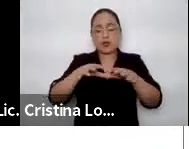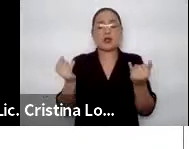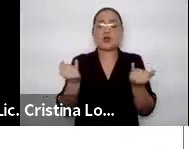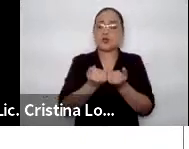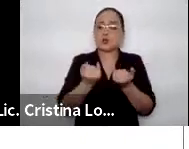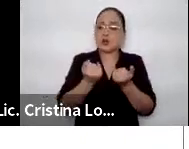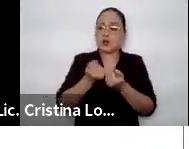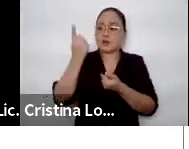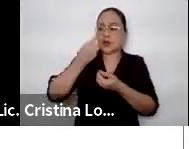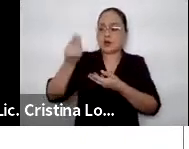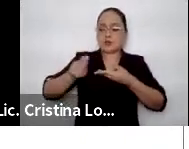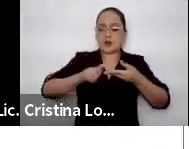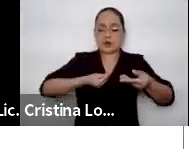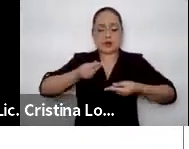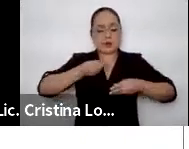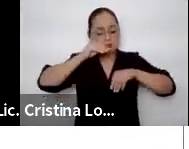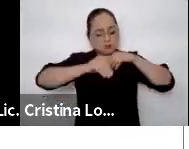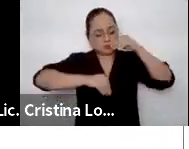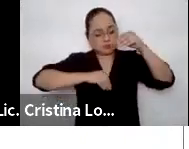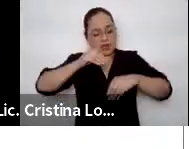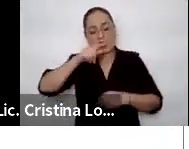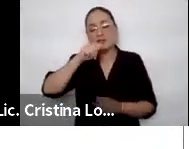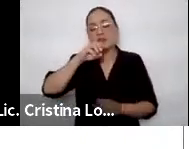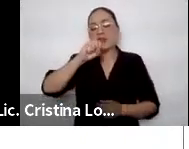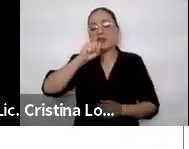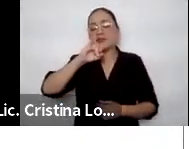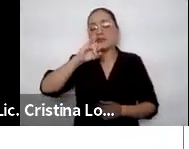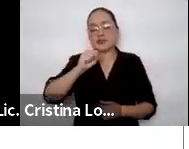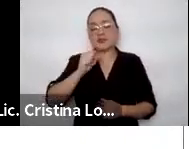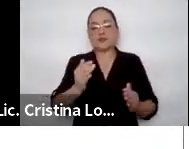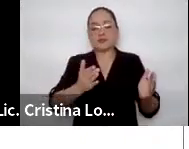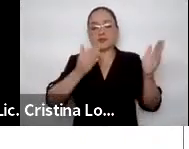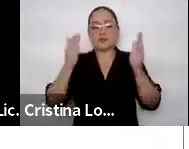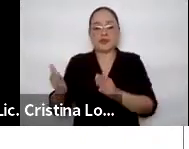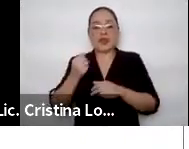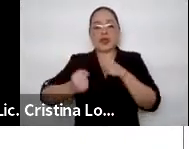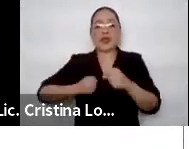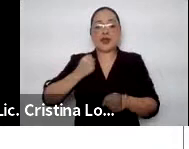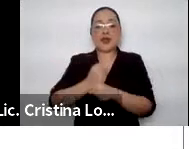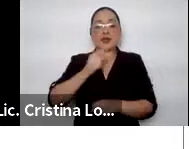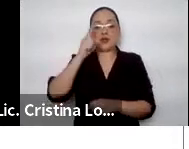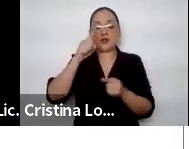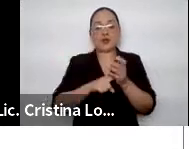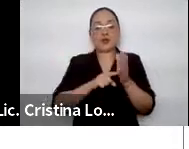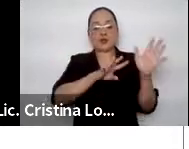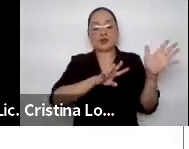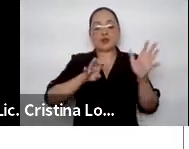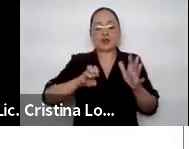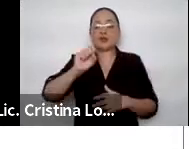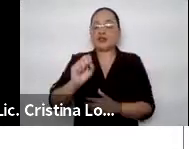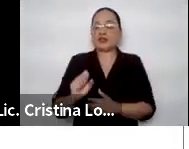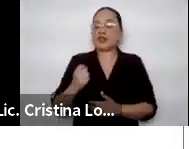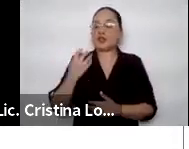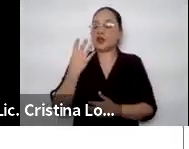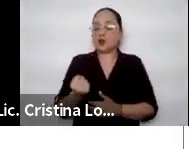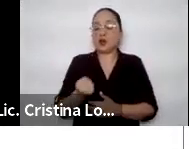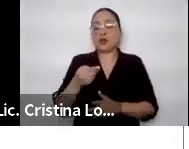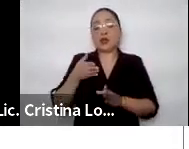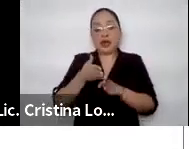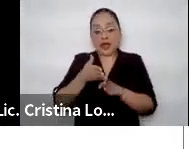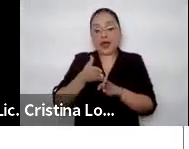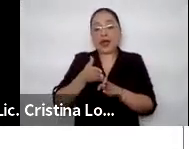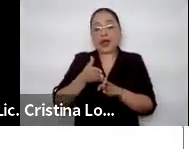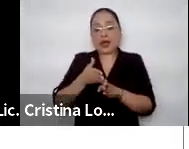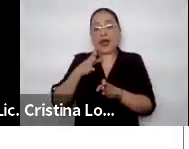elaboración de las tesis respectivas. Y así llegamos hasta 1969, donde se vuelven a